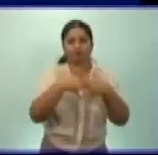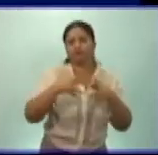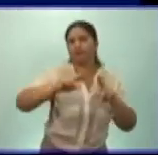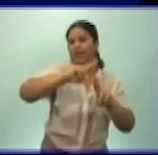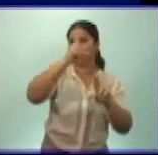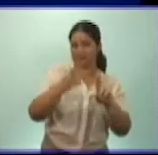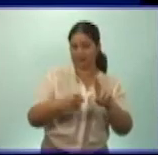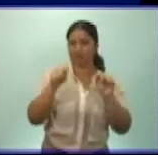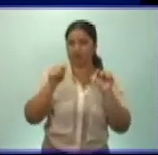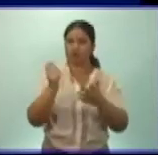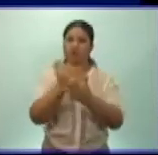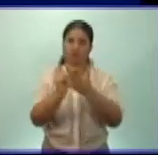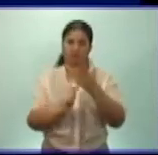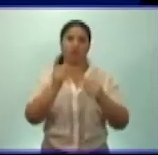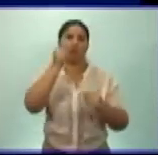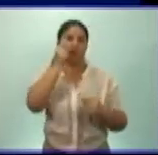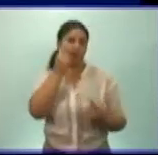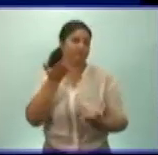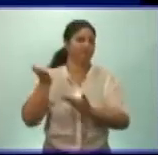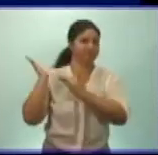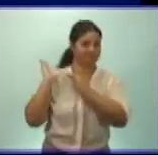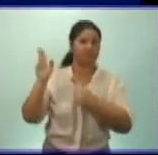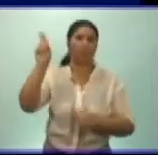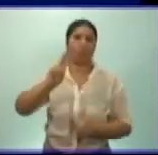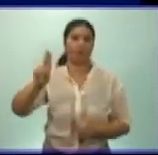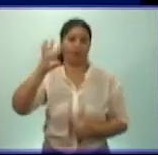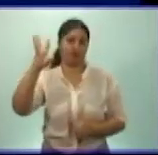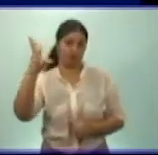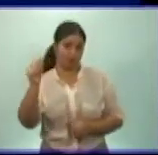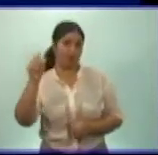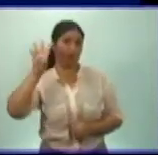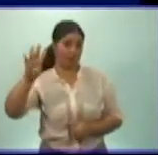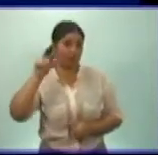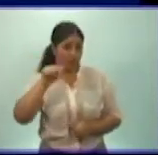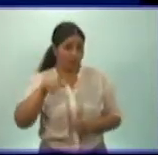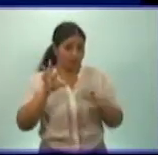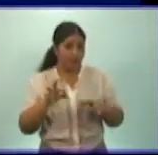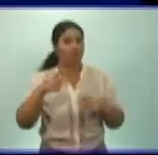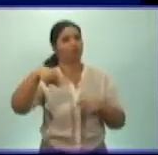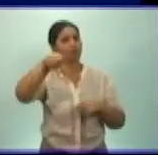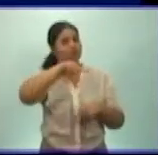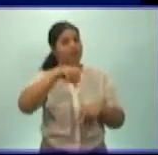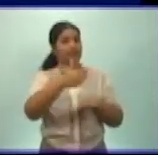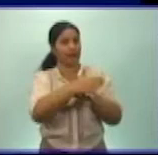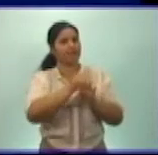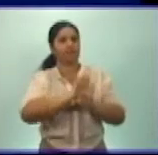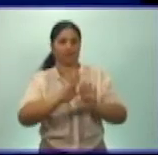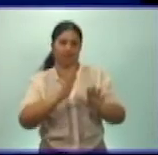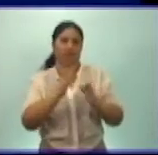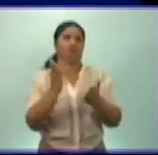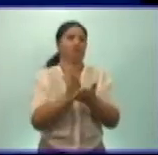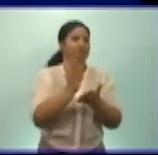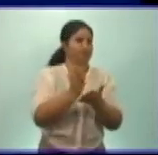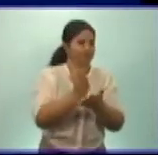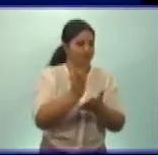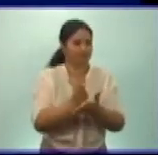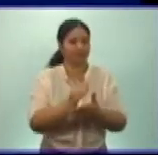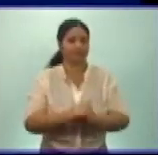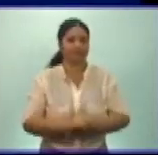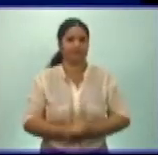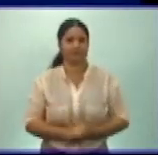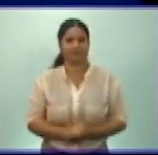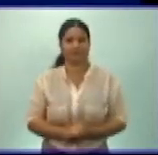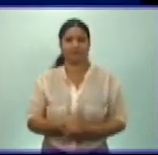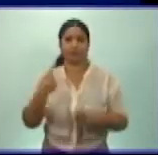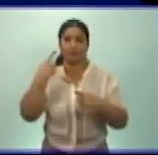en la unidad número 4, donde aborda el tema de la venganza. Otra de sus